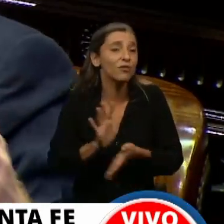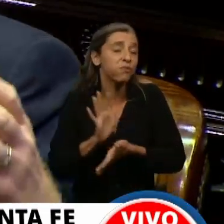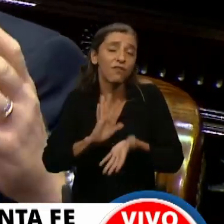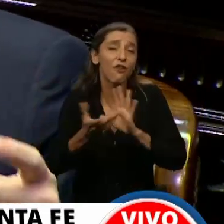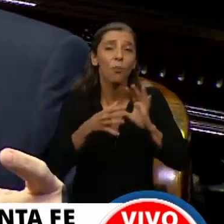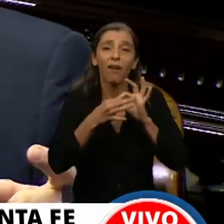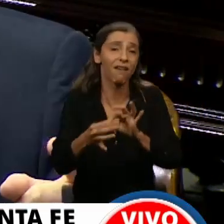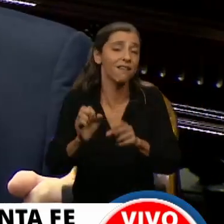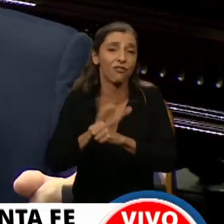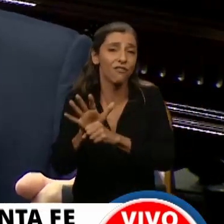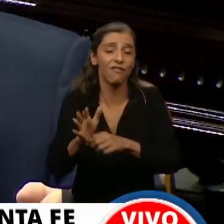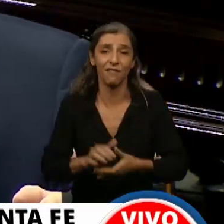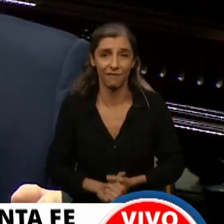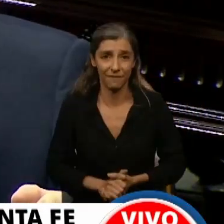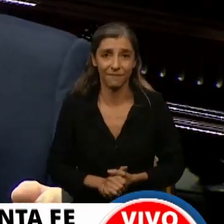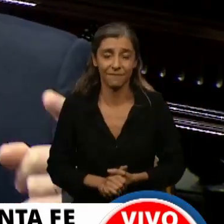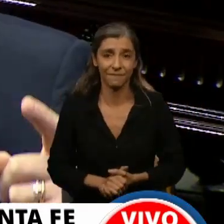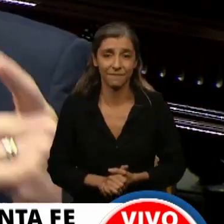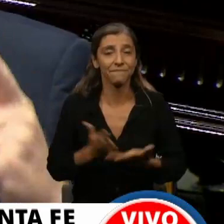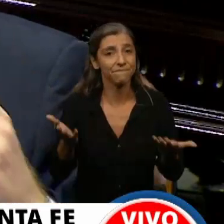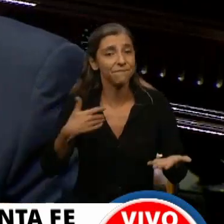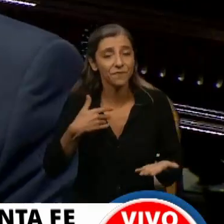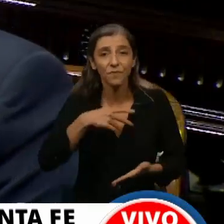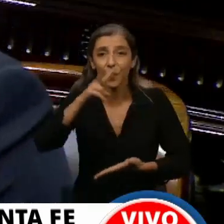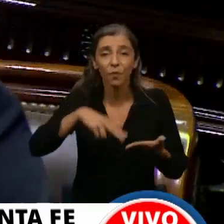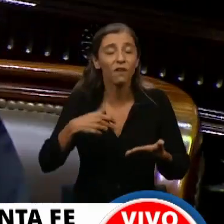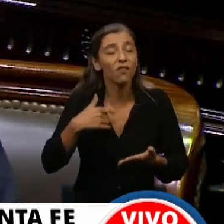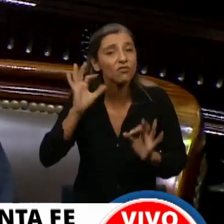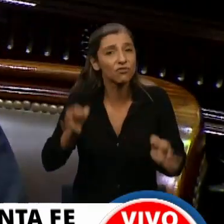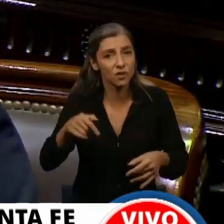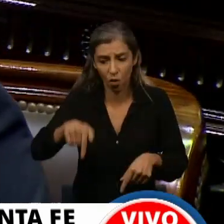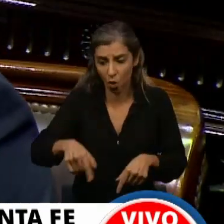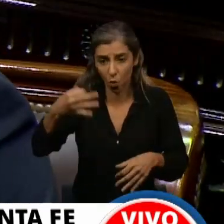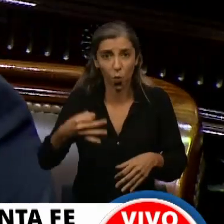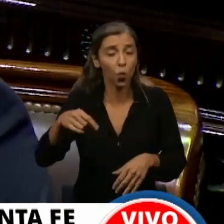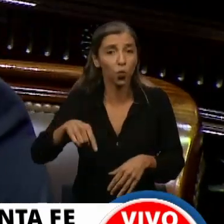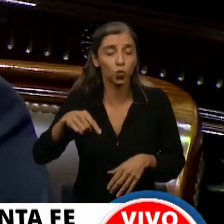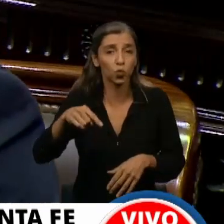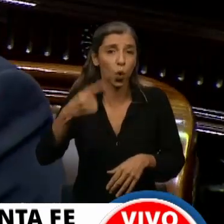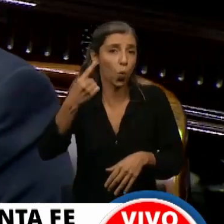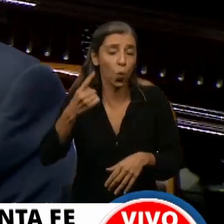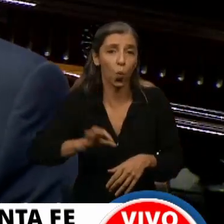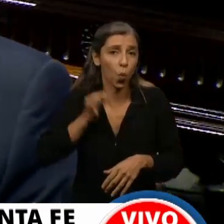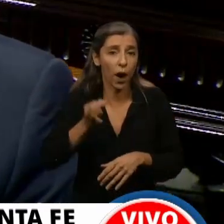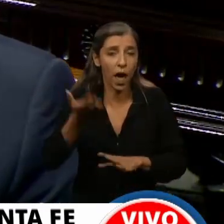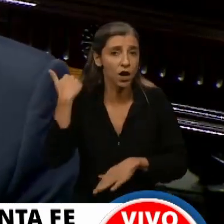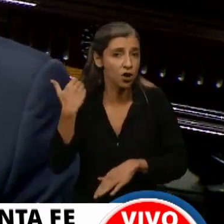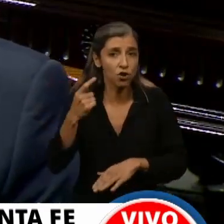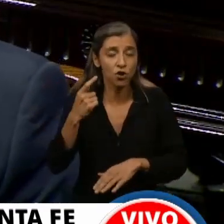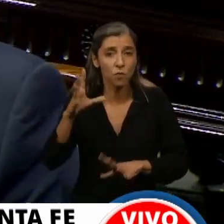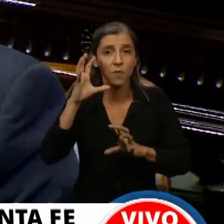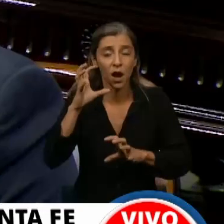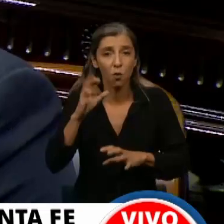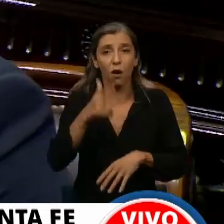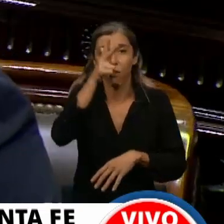quedo con esa imagen, que hoy se cumple un año, del Papa Francisco caminando en la Plaza